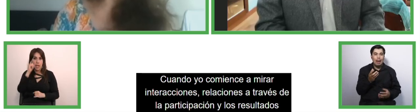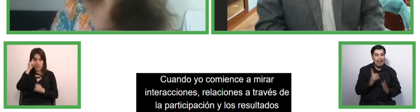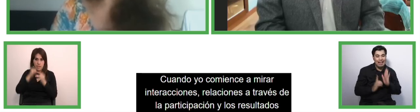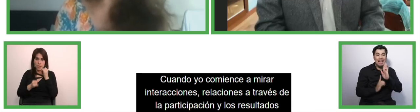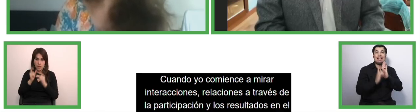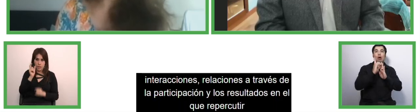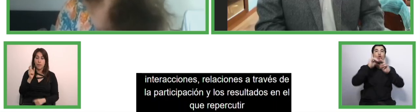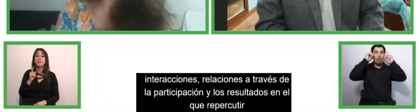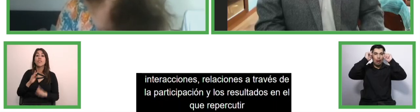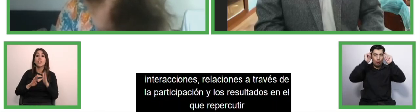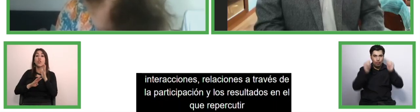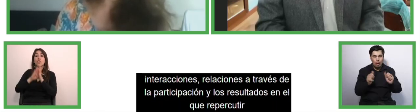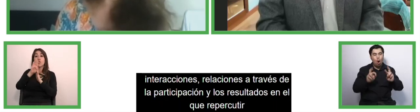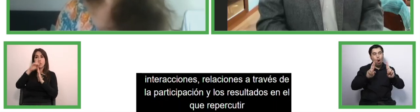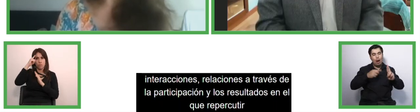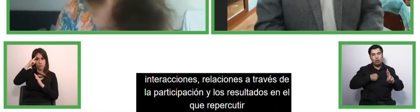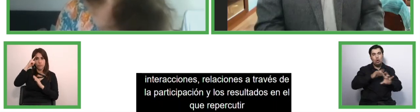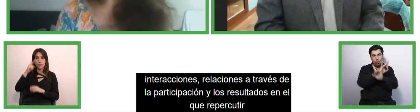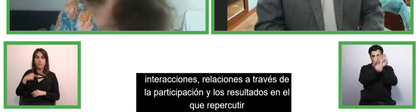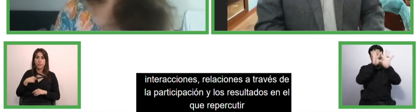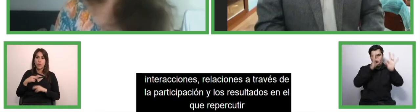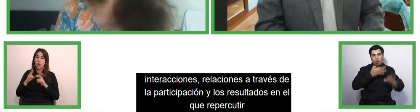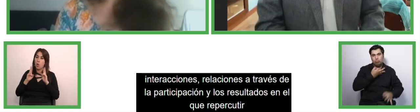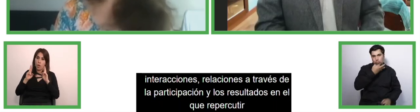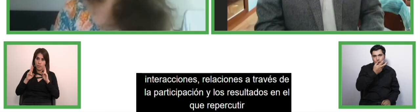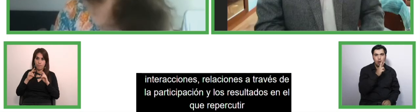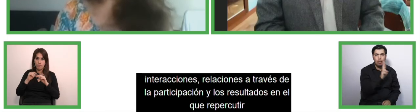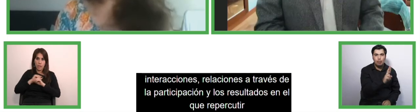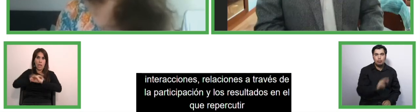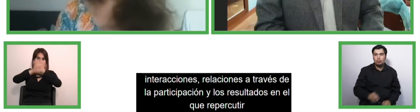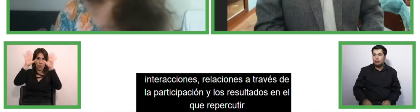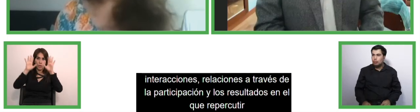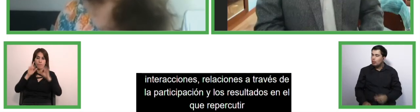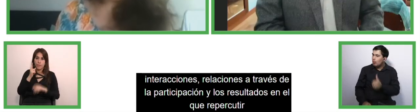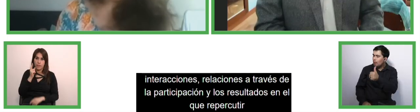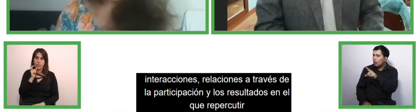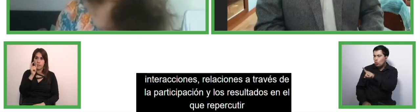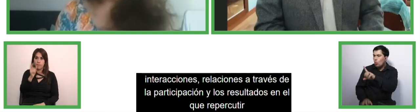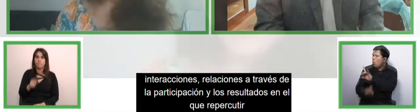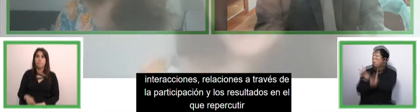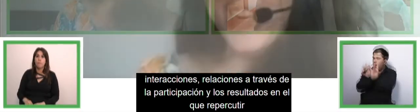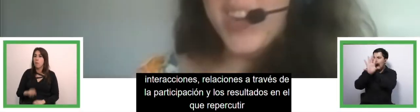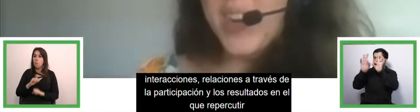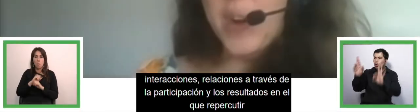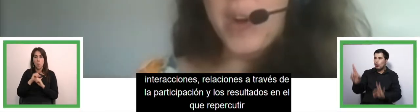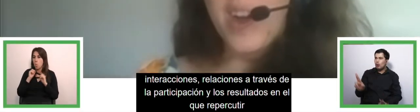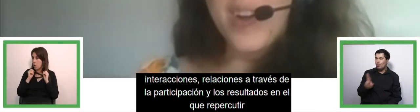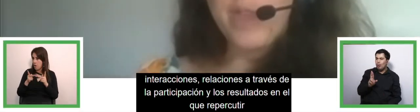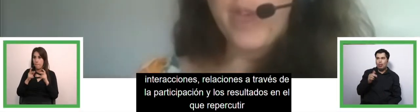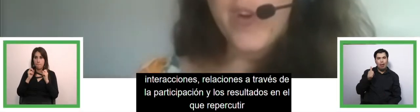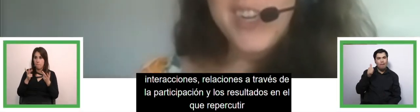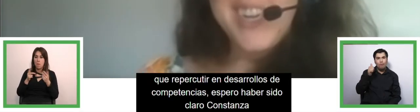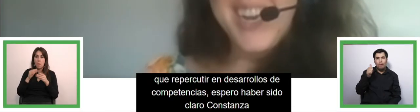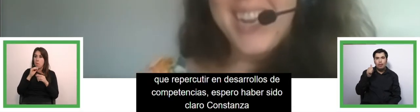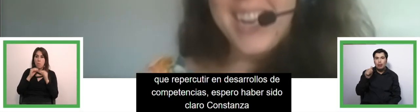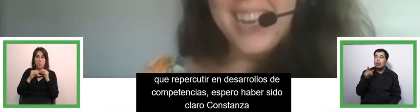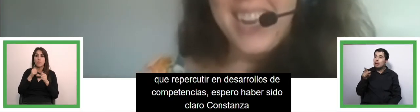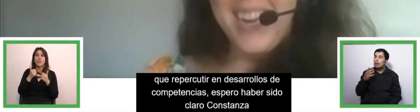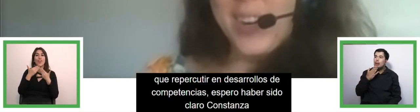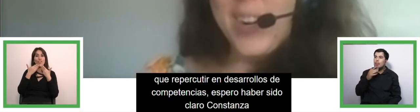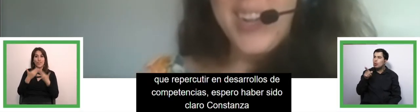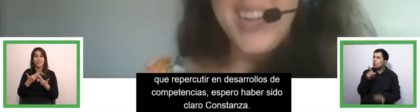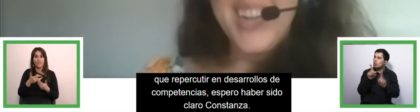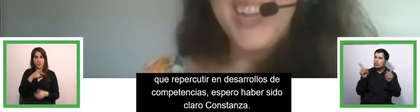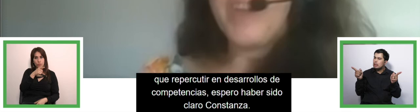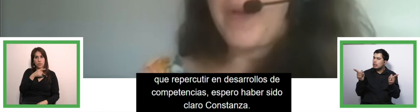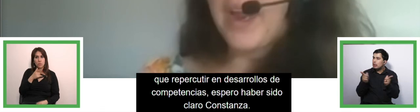competencias. Espero haber sido claro, Constanza. No solo fuiste muy claro, sino muy